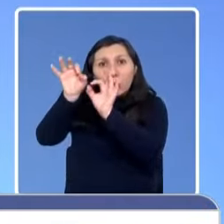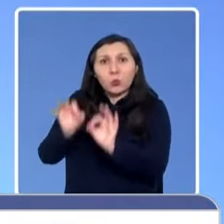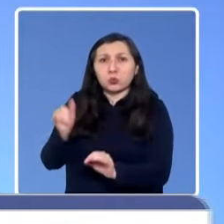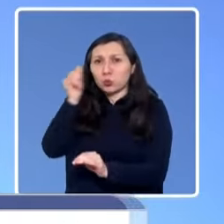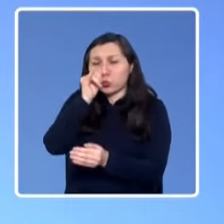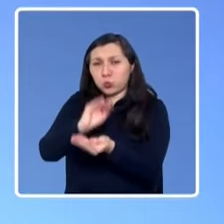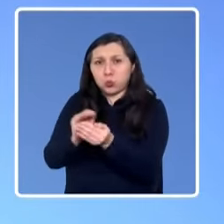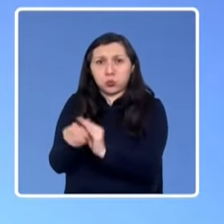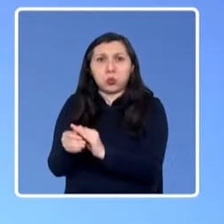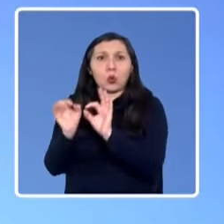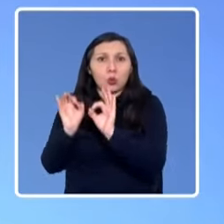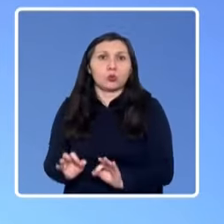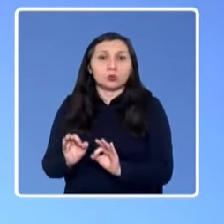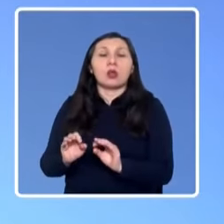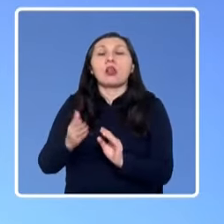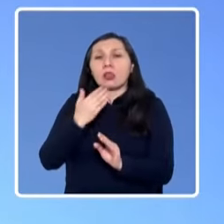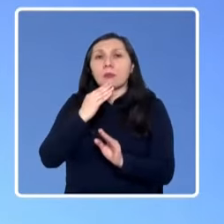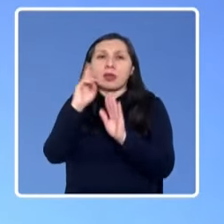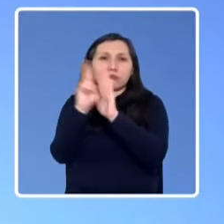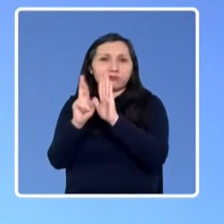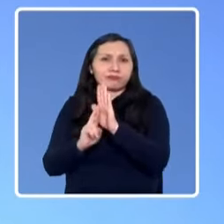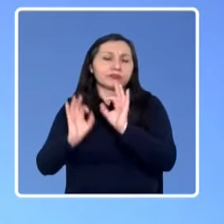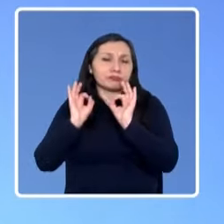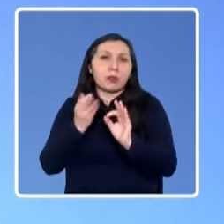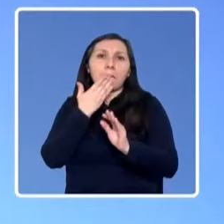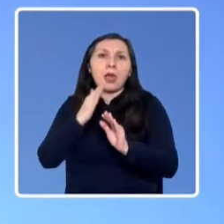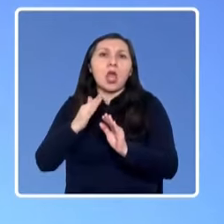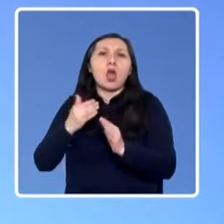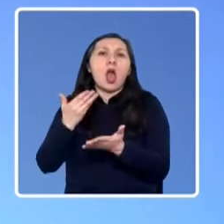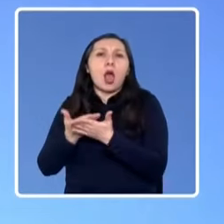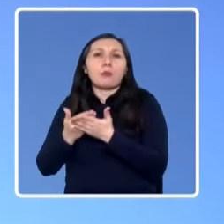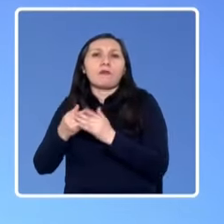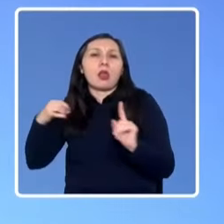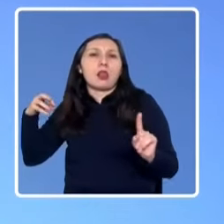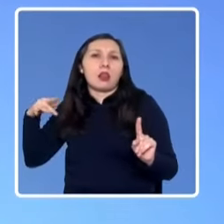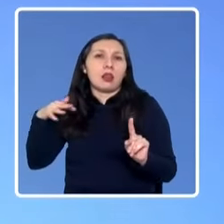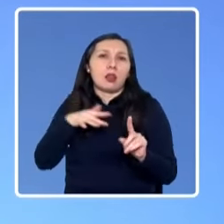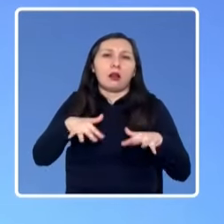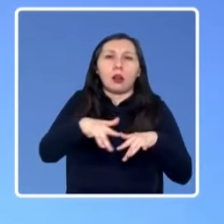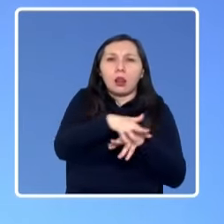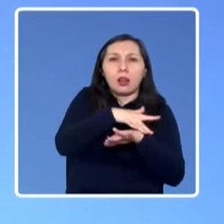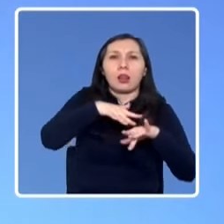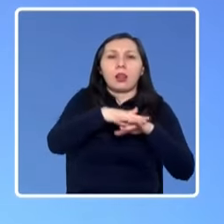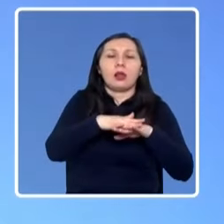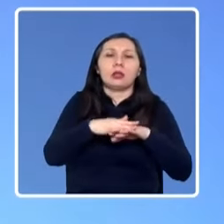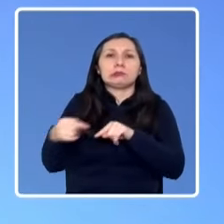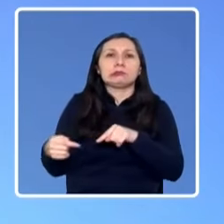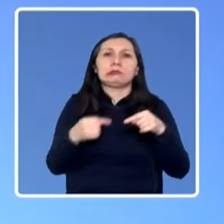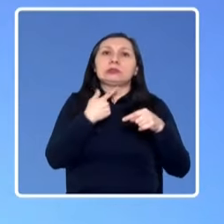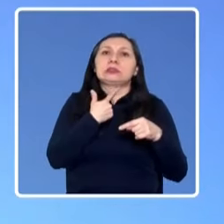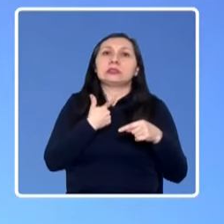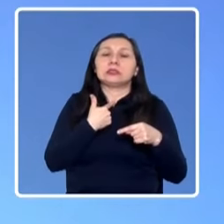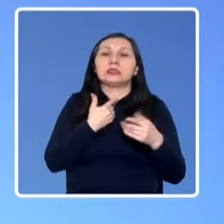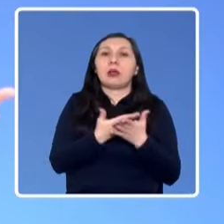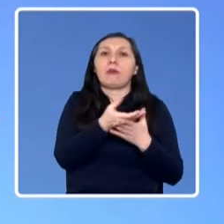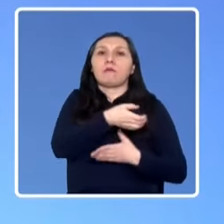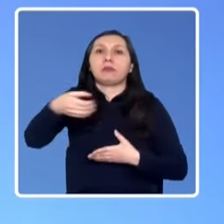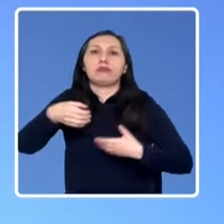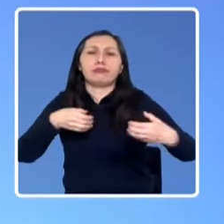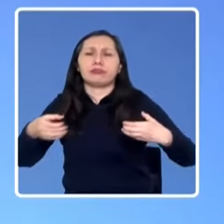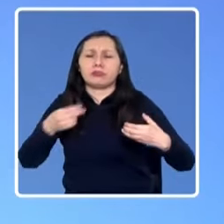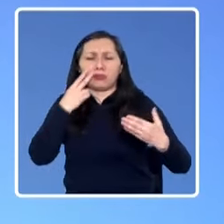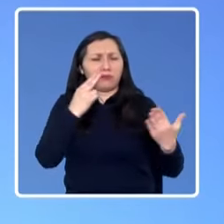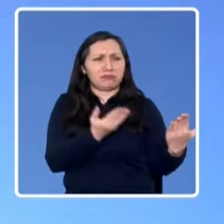las políticas públicas o que hay que mejorar pero nuestro país nos acostumbra ni se va a acostumbrar al crimen organizado a los